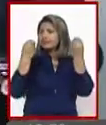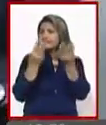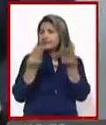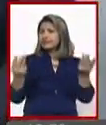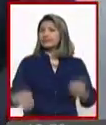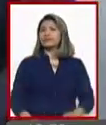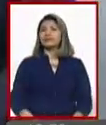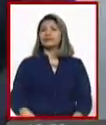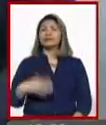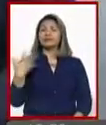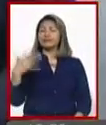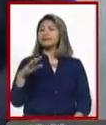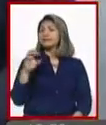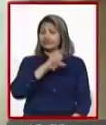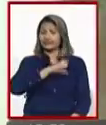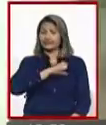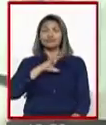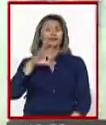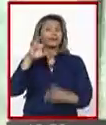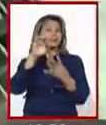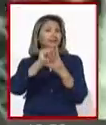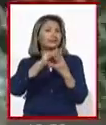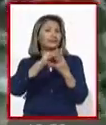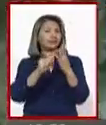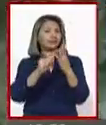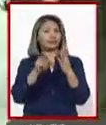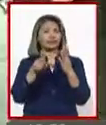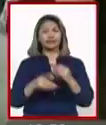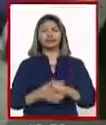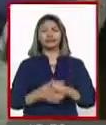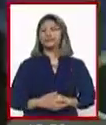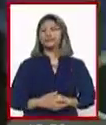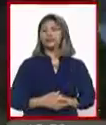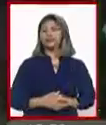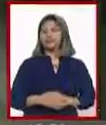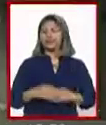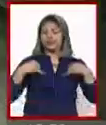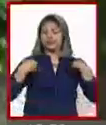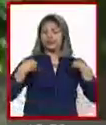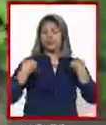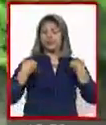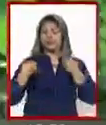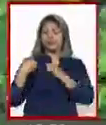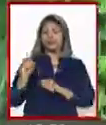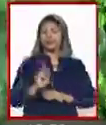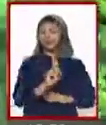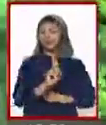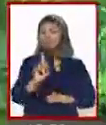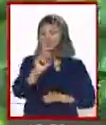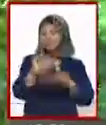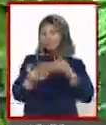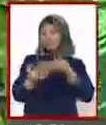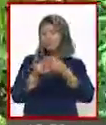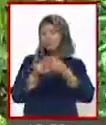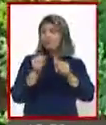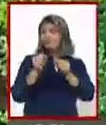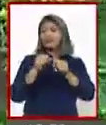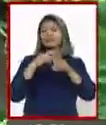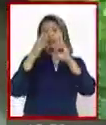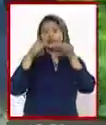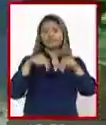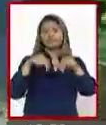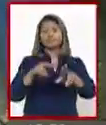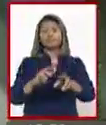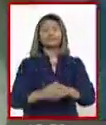sí capturar a 4 personas. Presuntos delincuentes interceptaron a un joven que se encontraba caminando por inmediaciones de las cabañas de Río